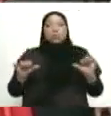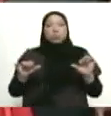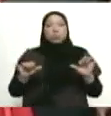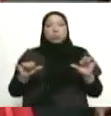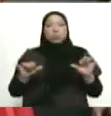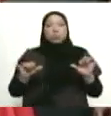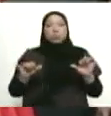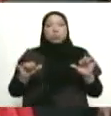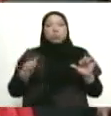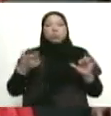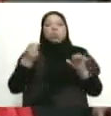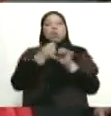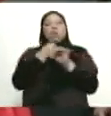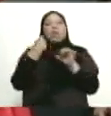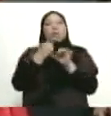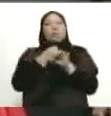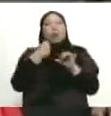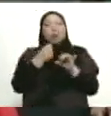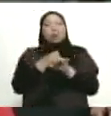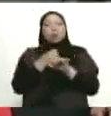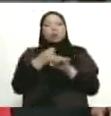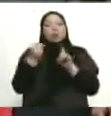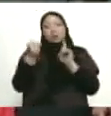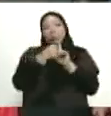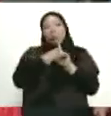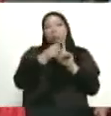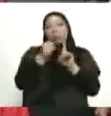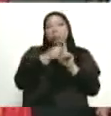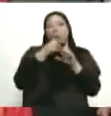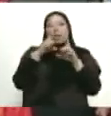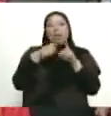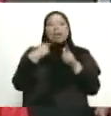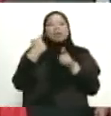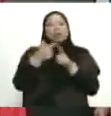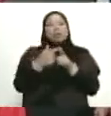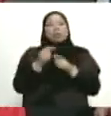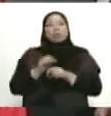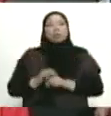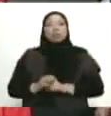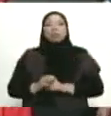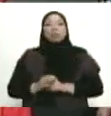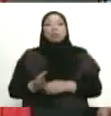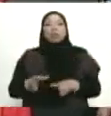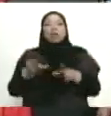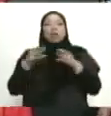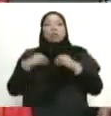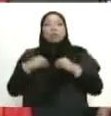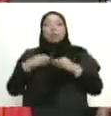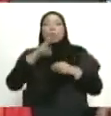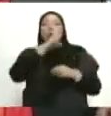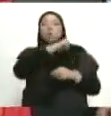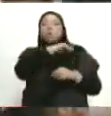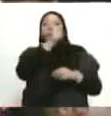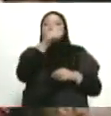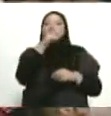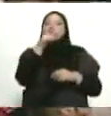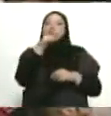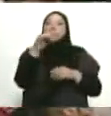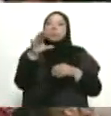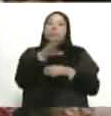una estructura de trabajo, de lucha. Entonces, es un reconocimiento a los jefes y jefas de